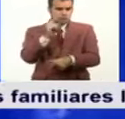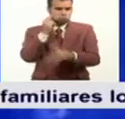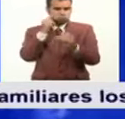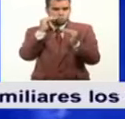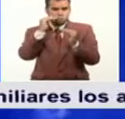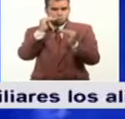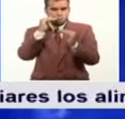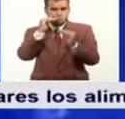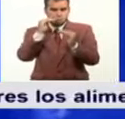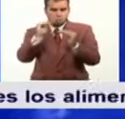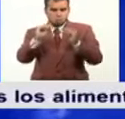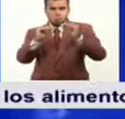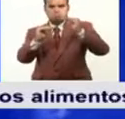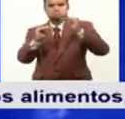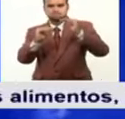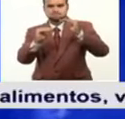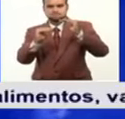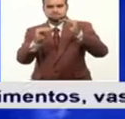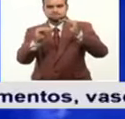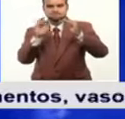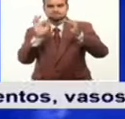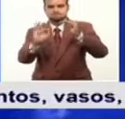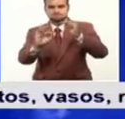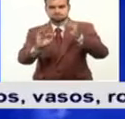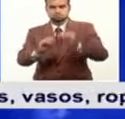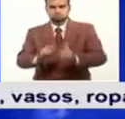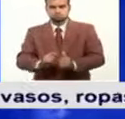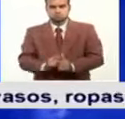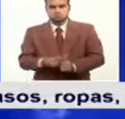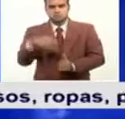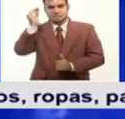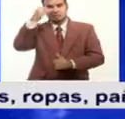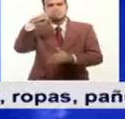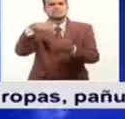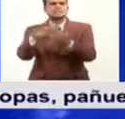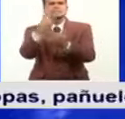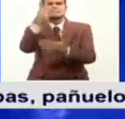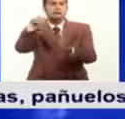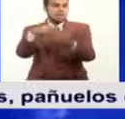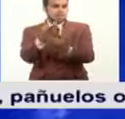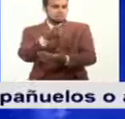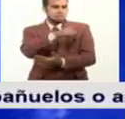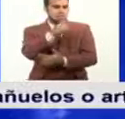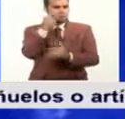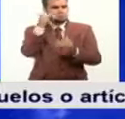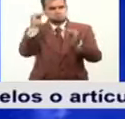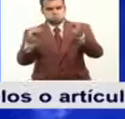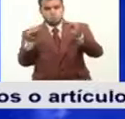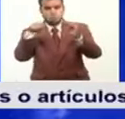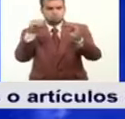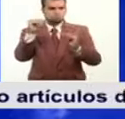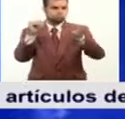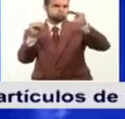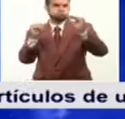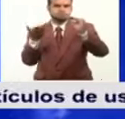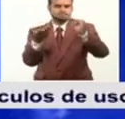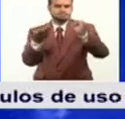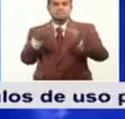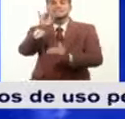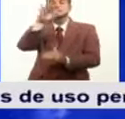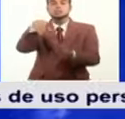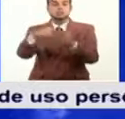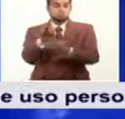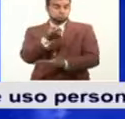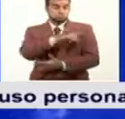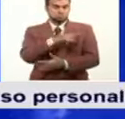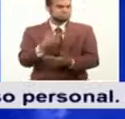se incrementó en comparación con los 3 días anteriores. Y ya en los últimos 15 días se